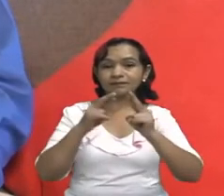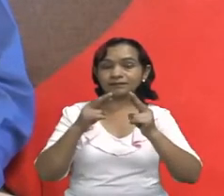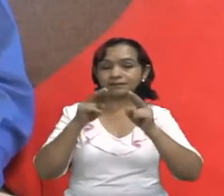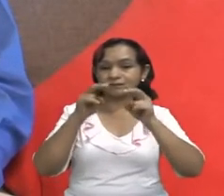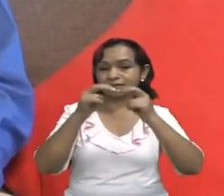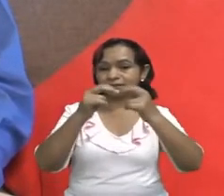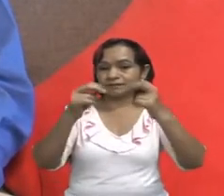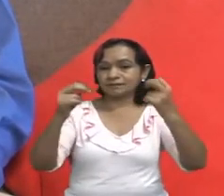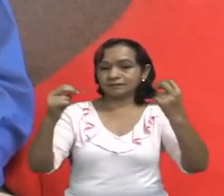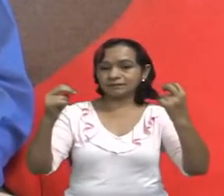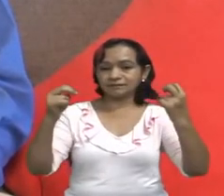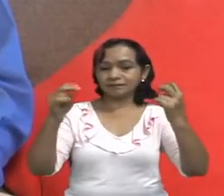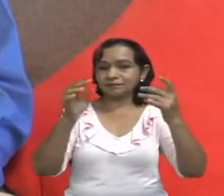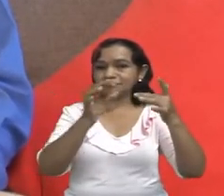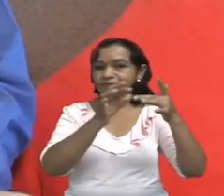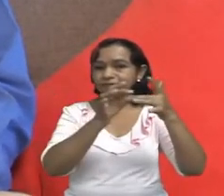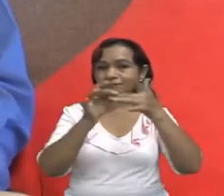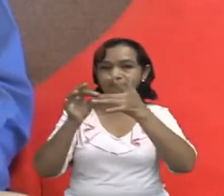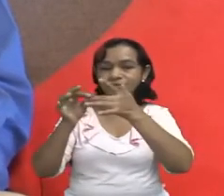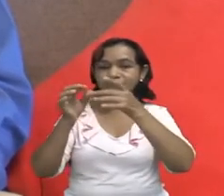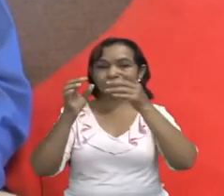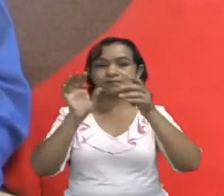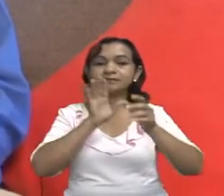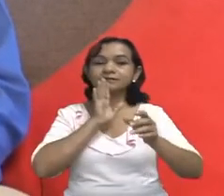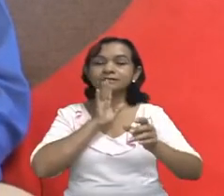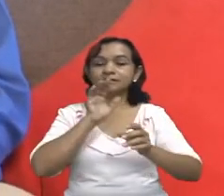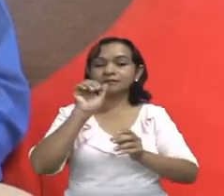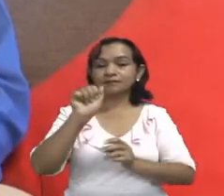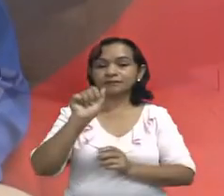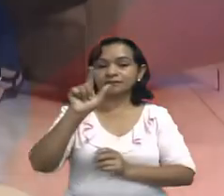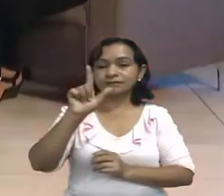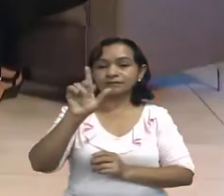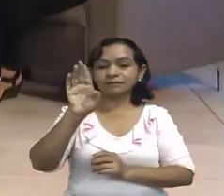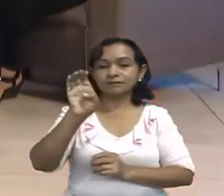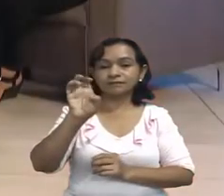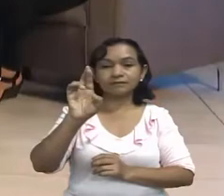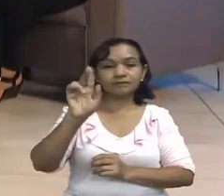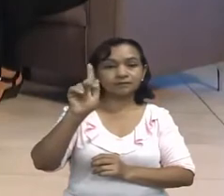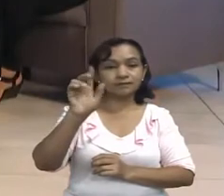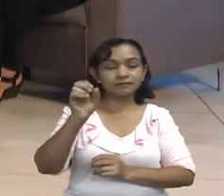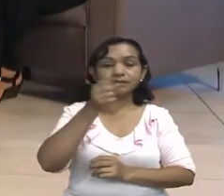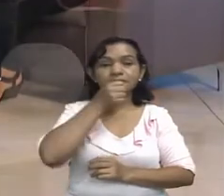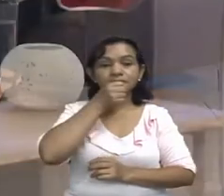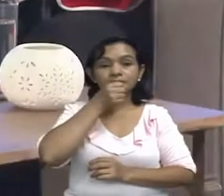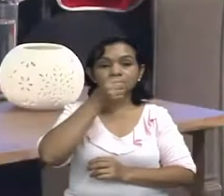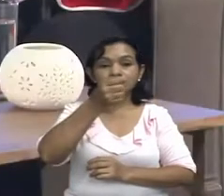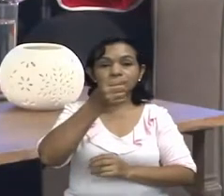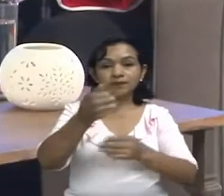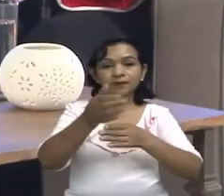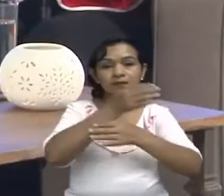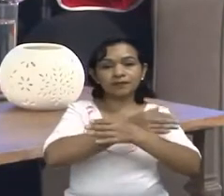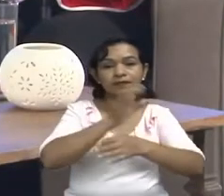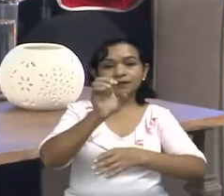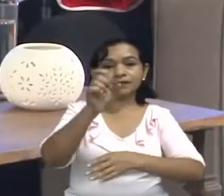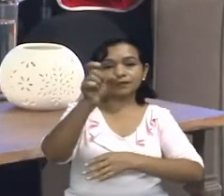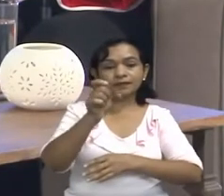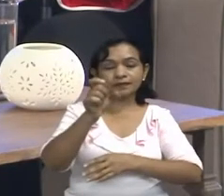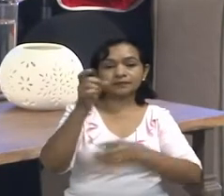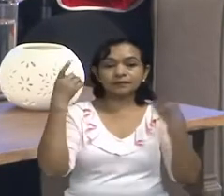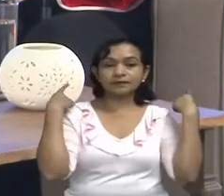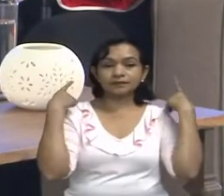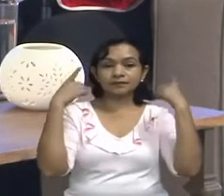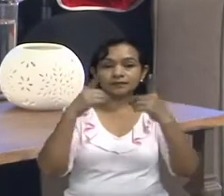panel muy especial. Hoy conversando con el compañero Alberto Mora, periodista y exdirector del Canal Parlamentario, junto a él la compañera Liz